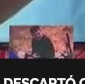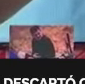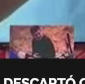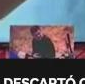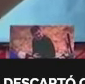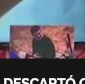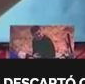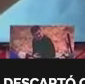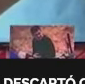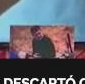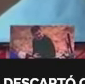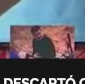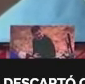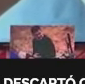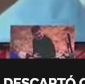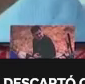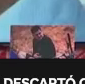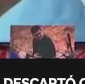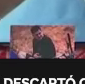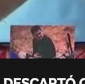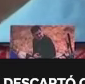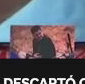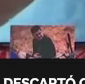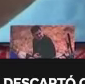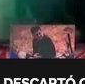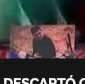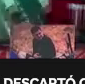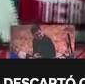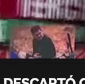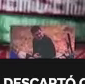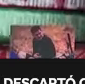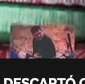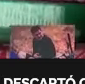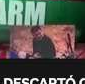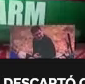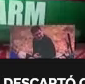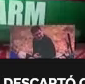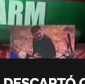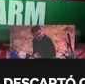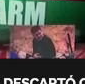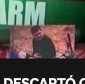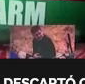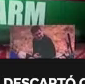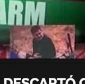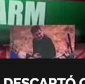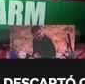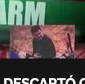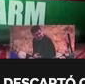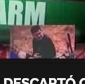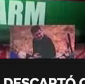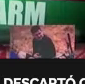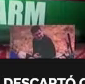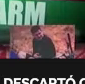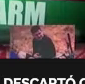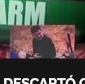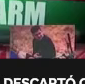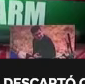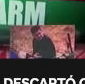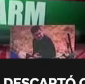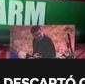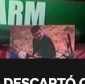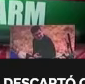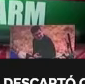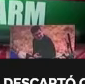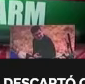café. La taza es color azul. El café puede ser bueno, malo, regular. Es café, eso es una